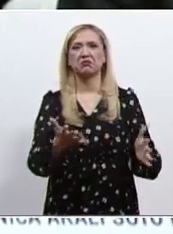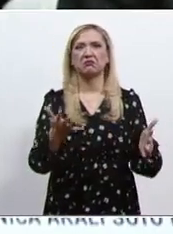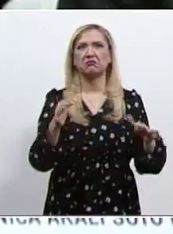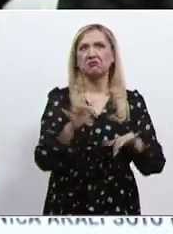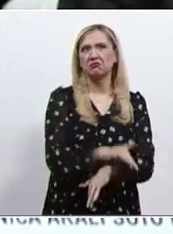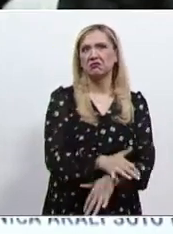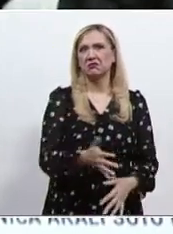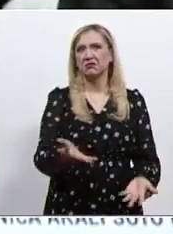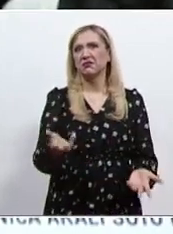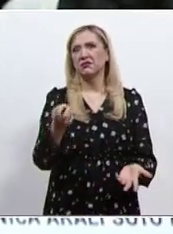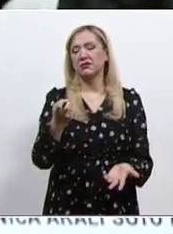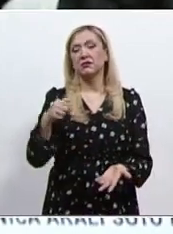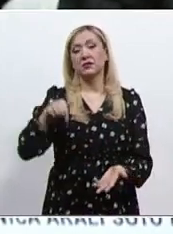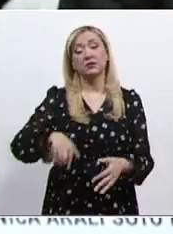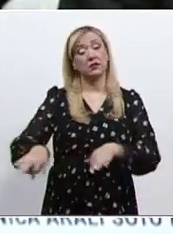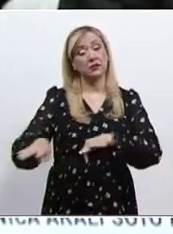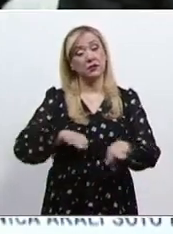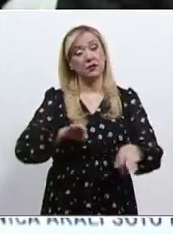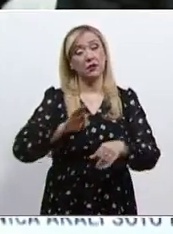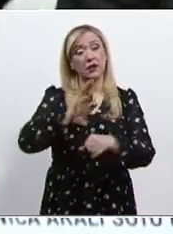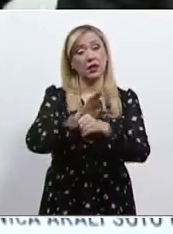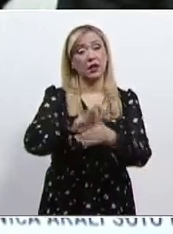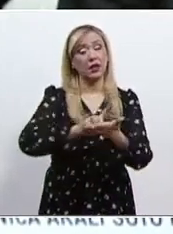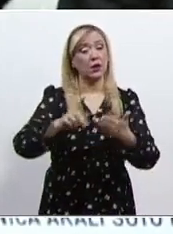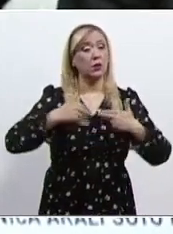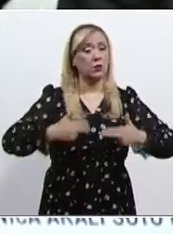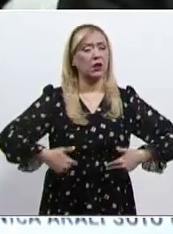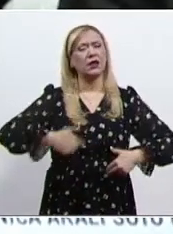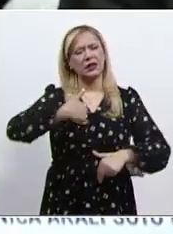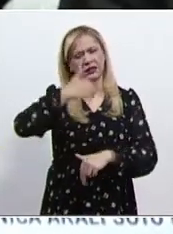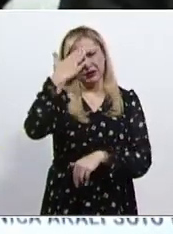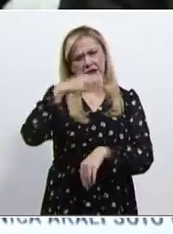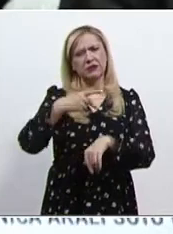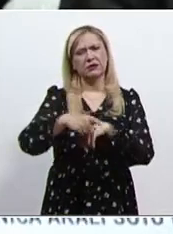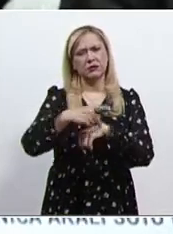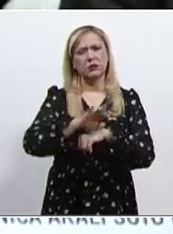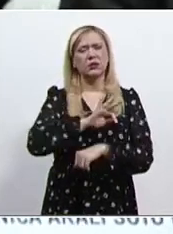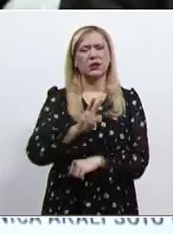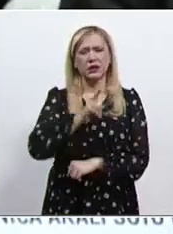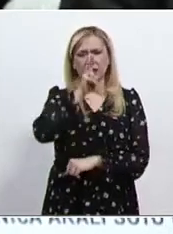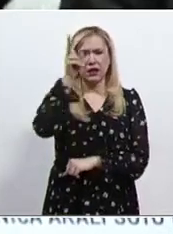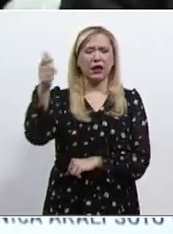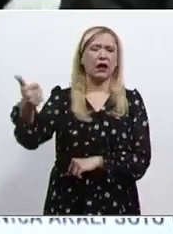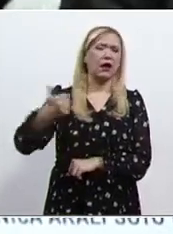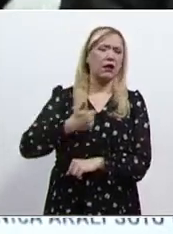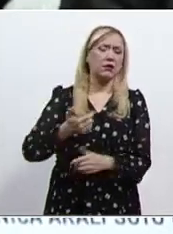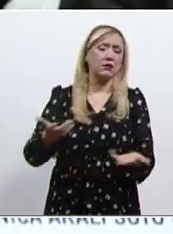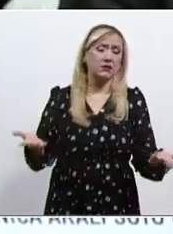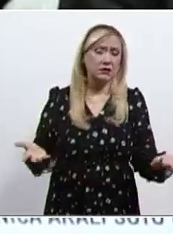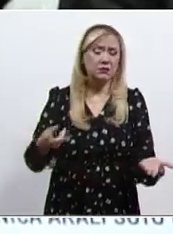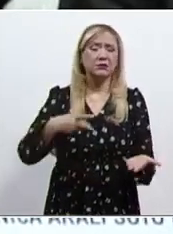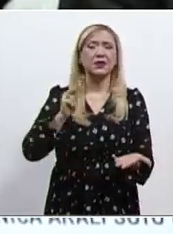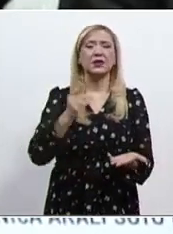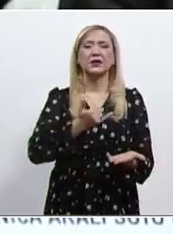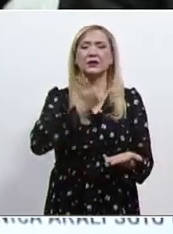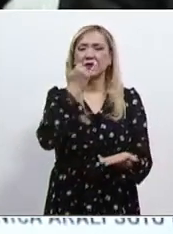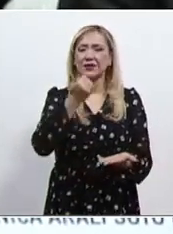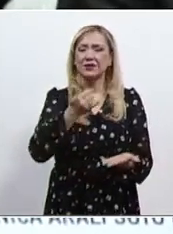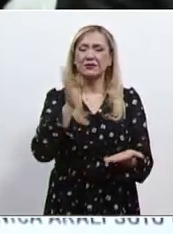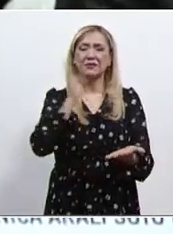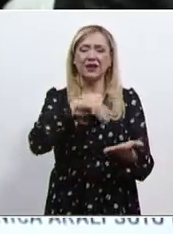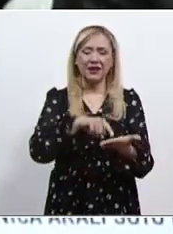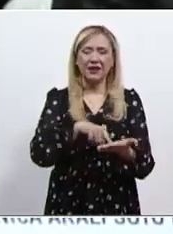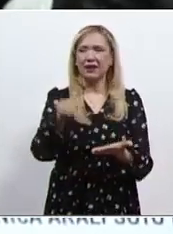es ciertamente una actividad con riesgos importantes que además enfrentan carencias erróneas y prejuicios